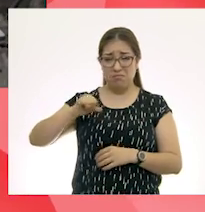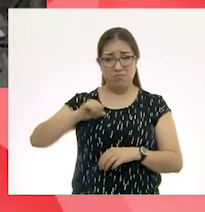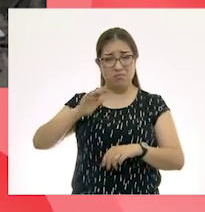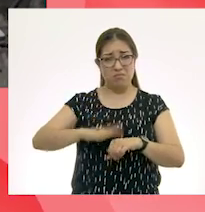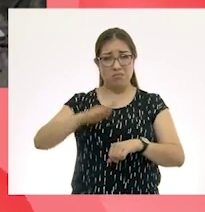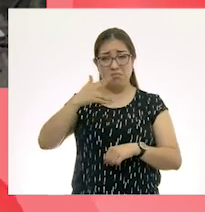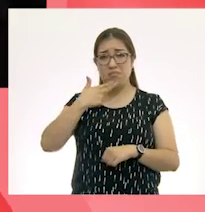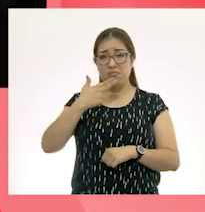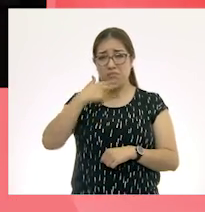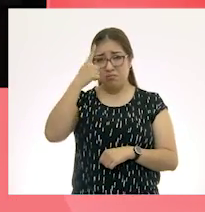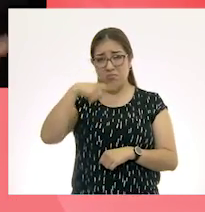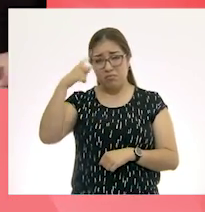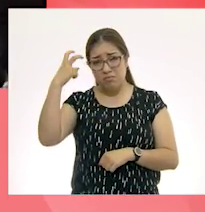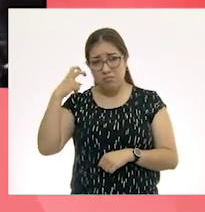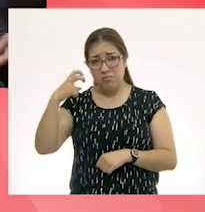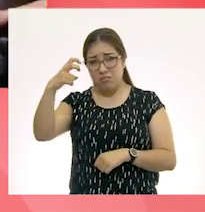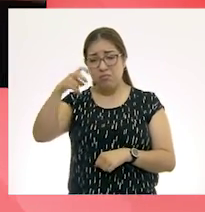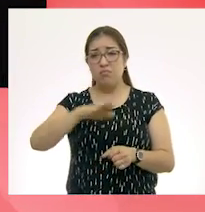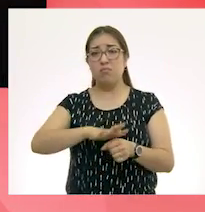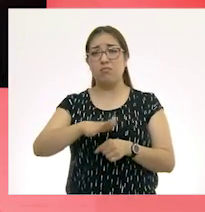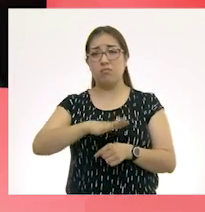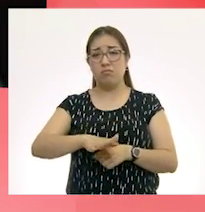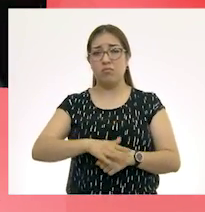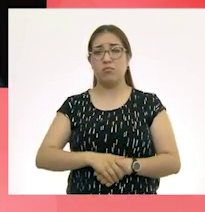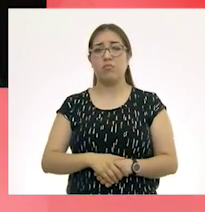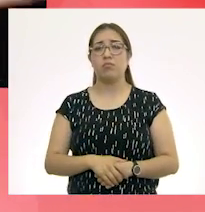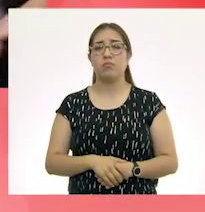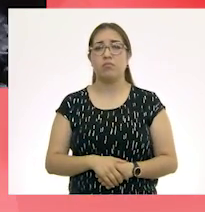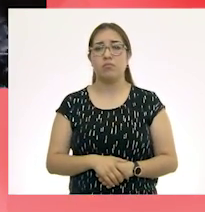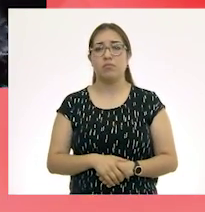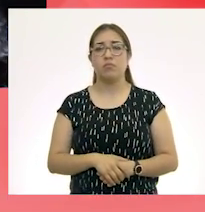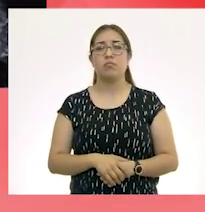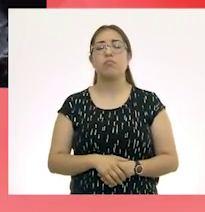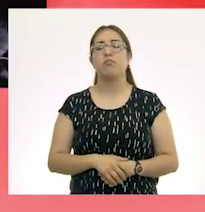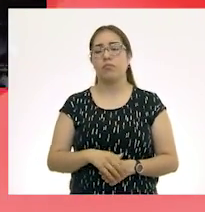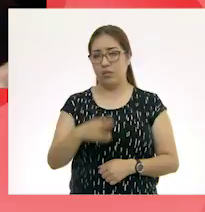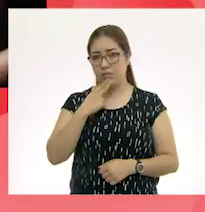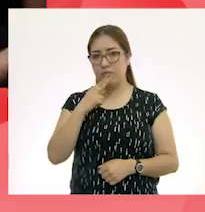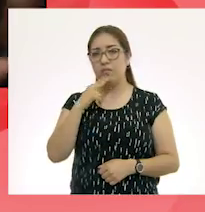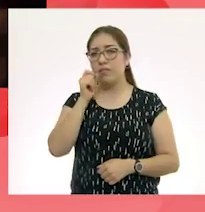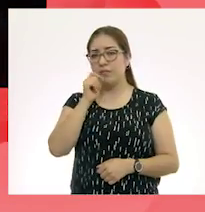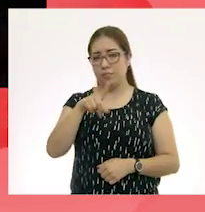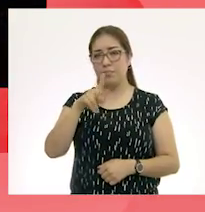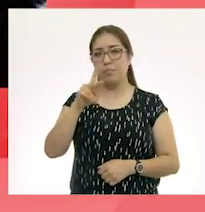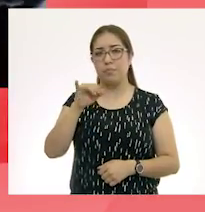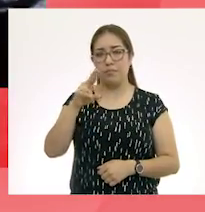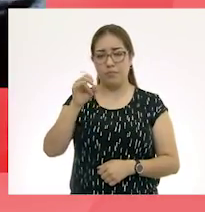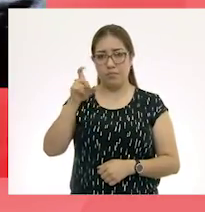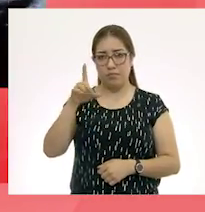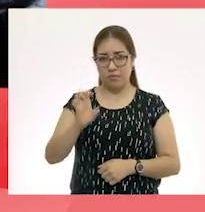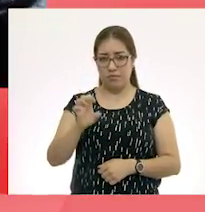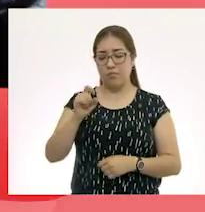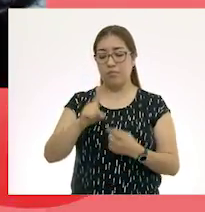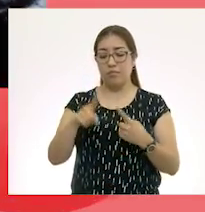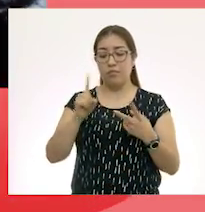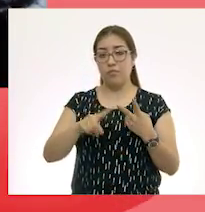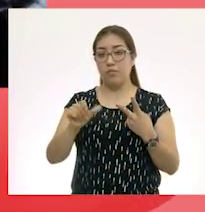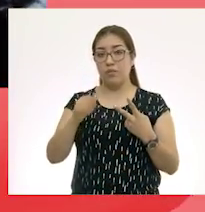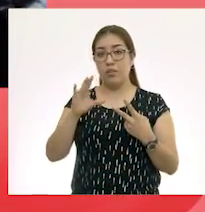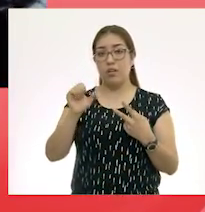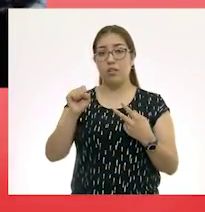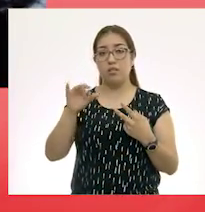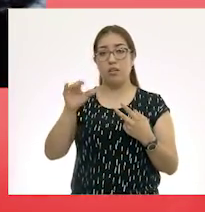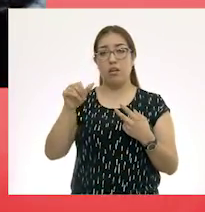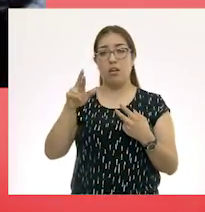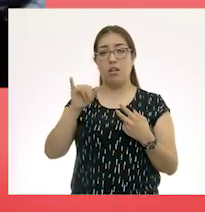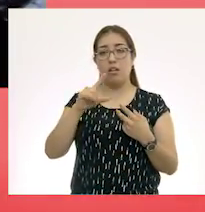gastronómicos para los viajes era también el pinole. El pinole y la cascarilla, que nada más se